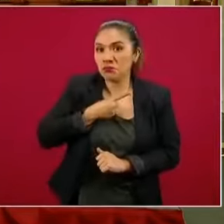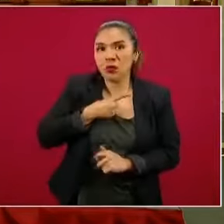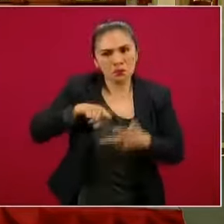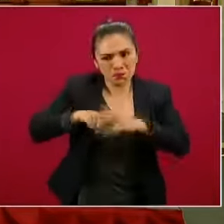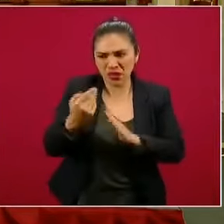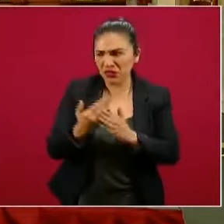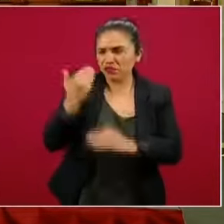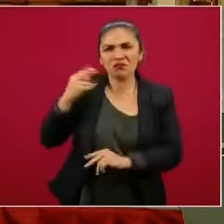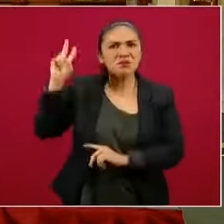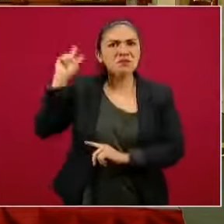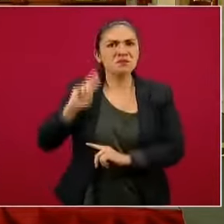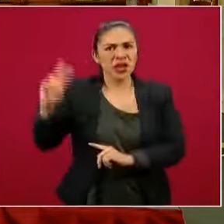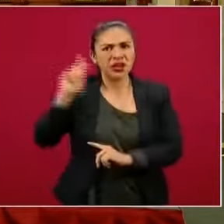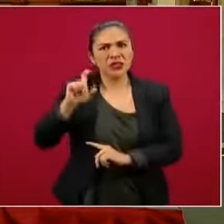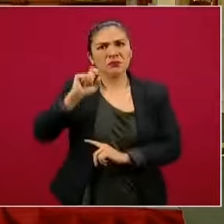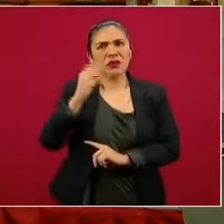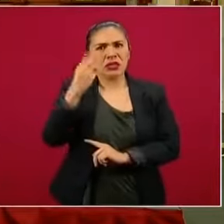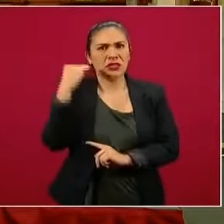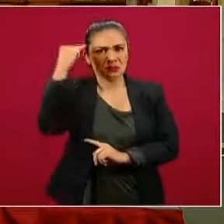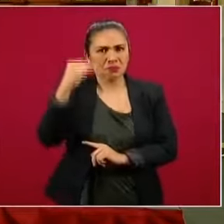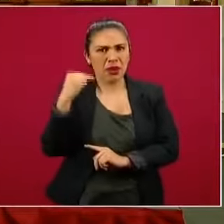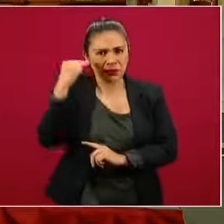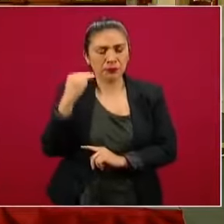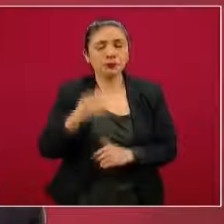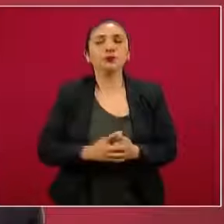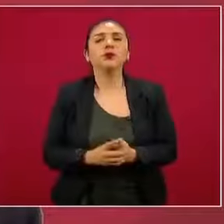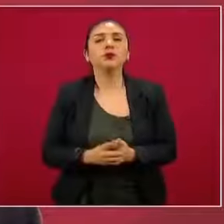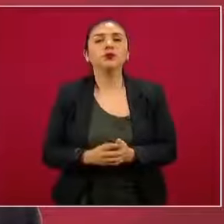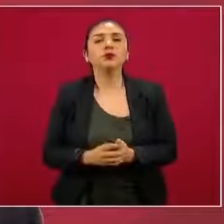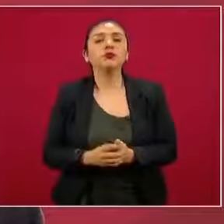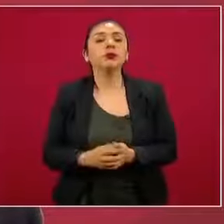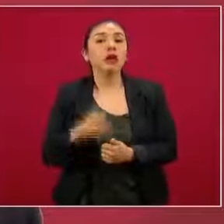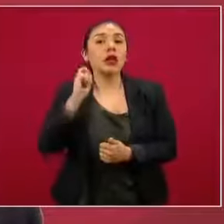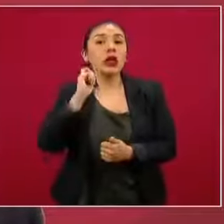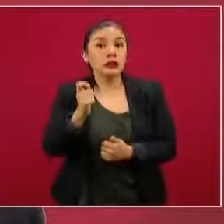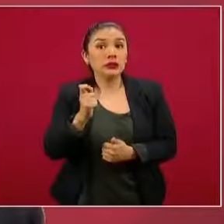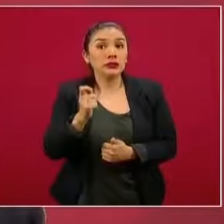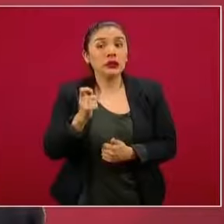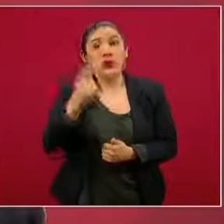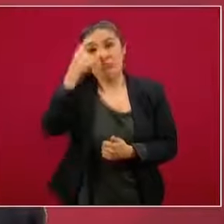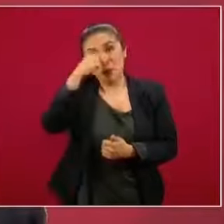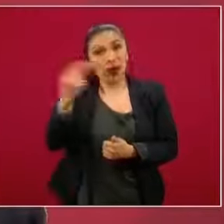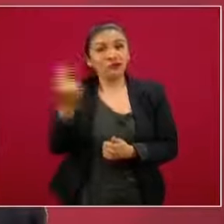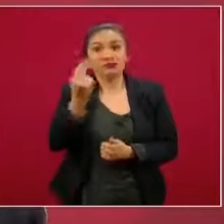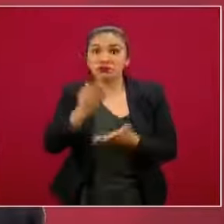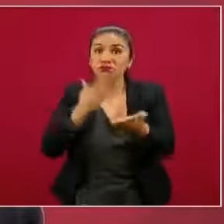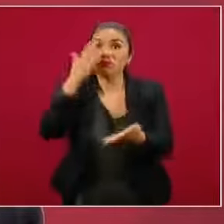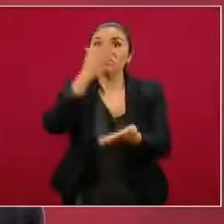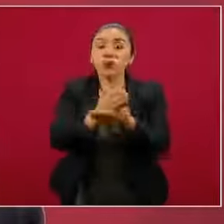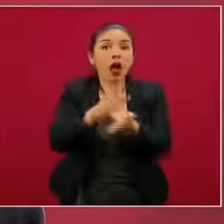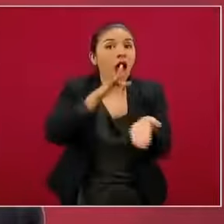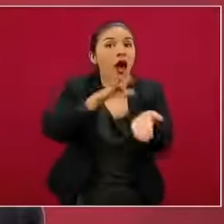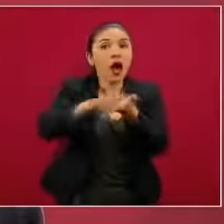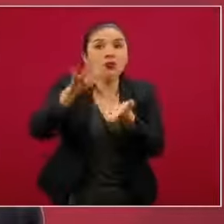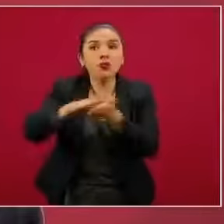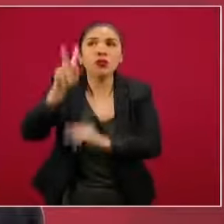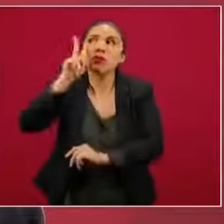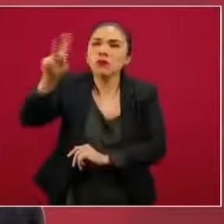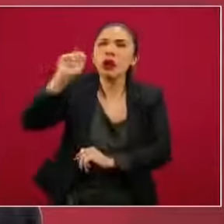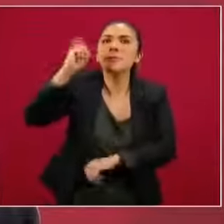viernes pasado, el viernes 23 de marzo, a asistir, a apoyar a la situación de